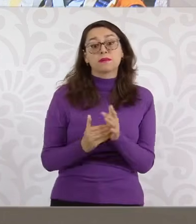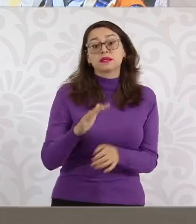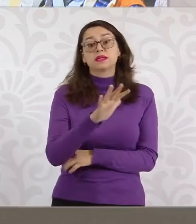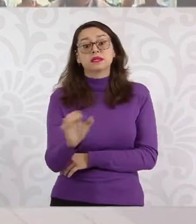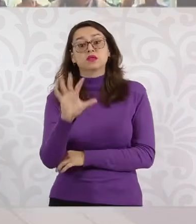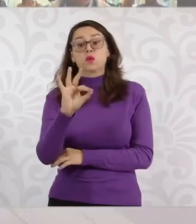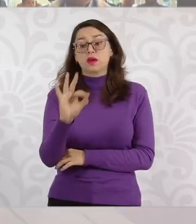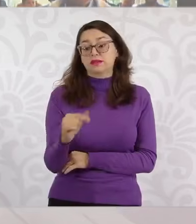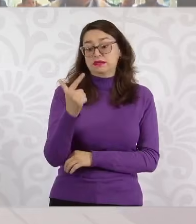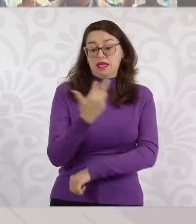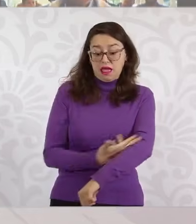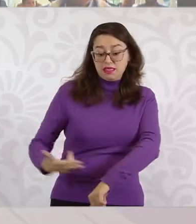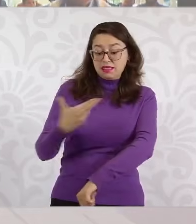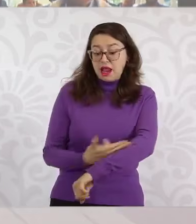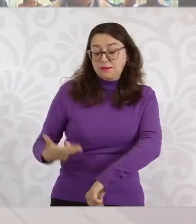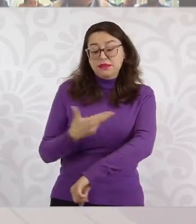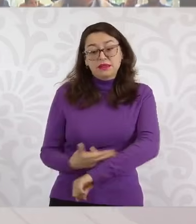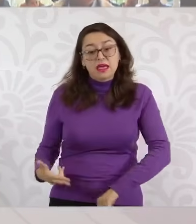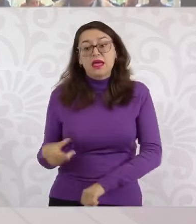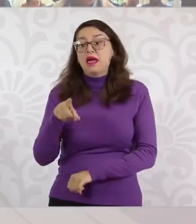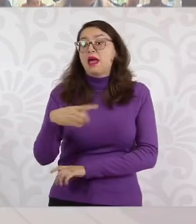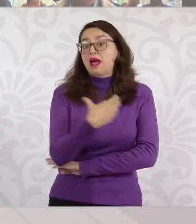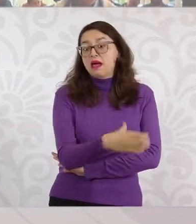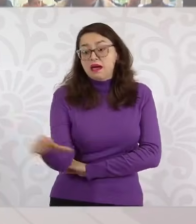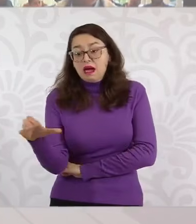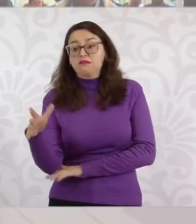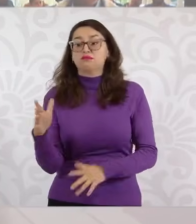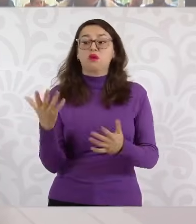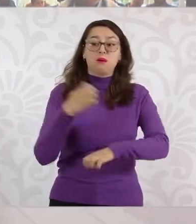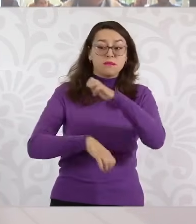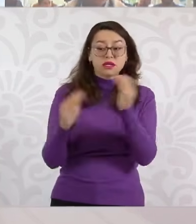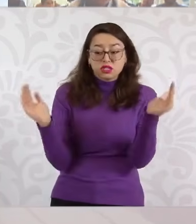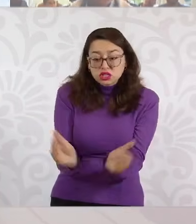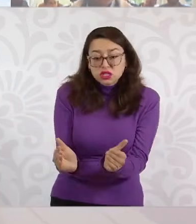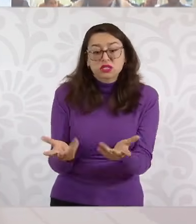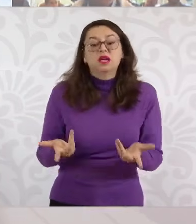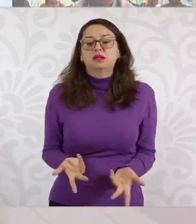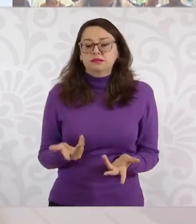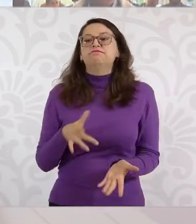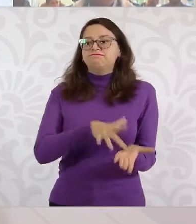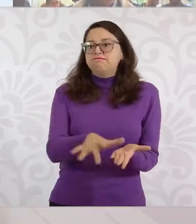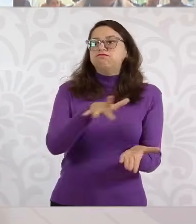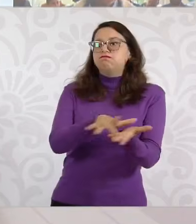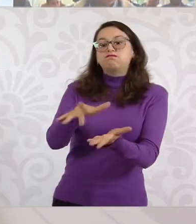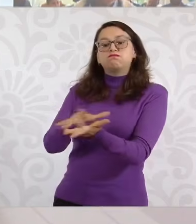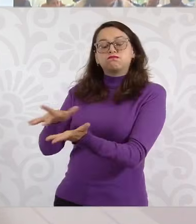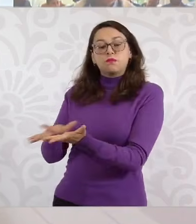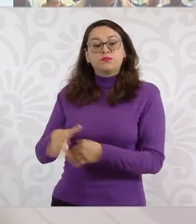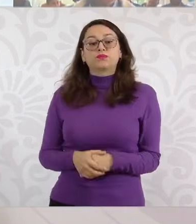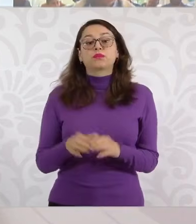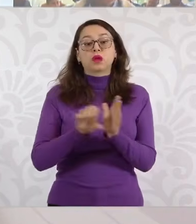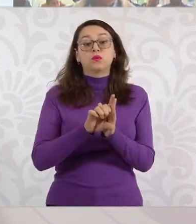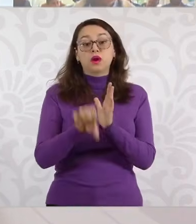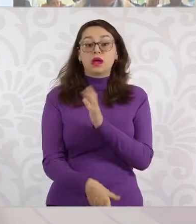trámites en beneficio sobre todo de pequeños y medianos productores y también de comunidades. Nos referimos, por ejemplo, al